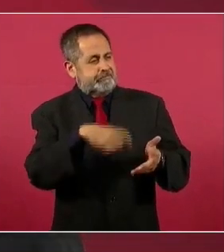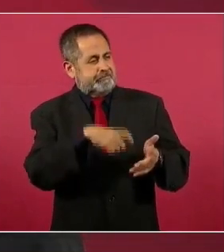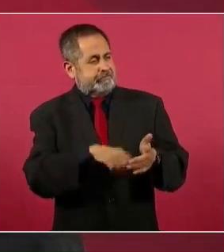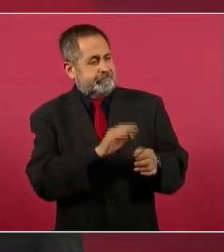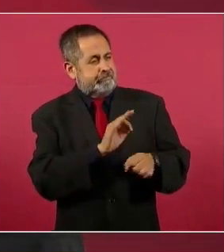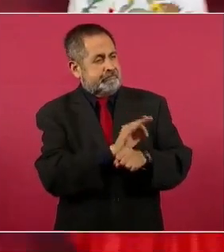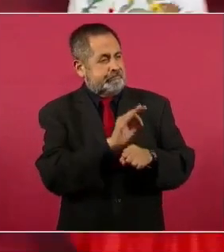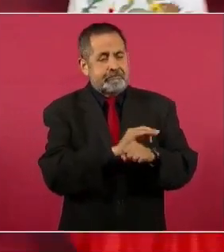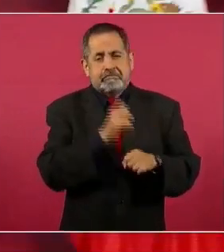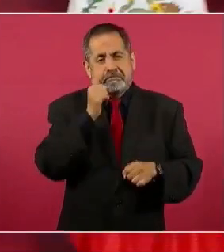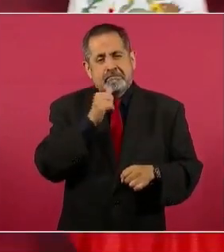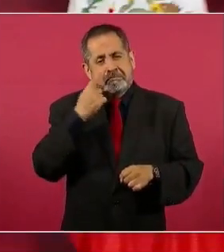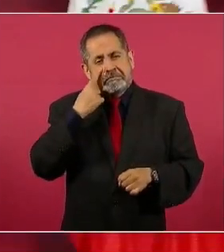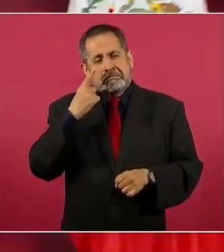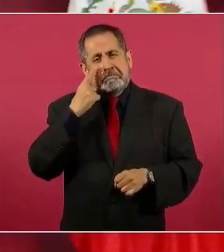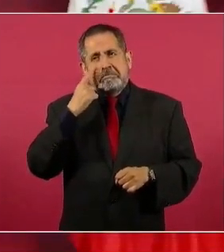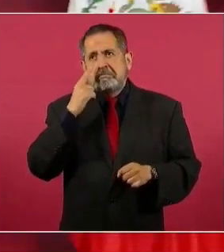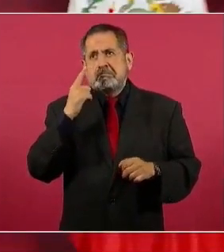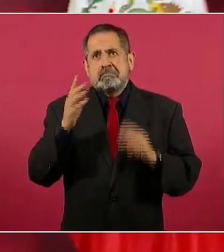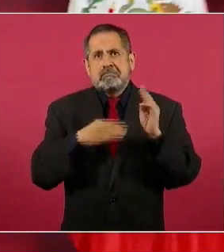potentados.